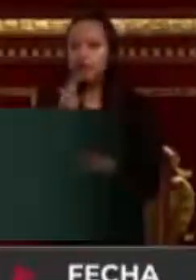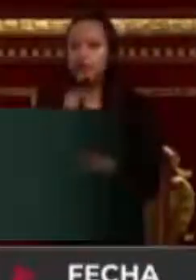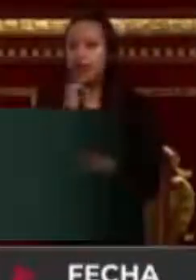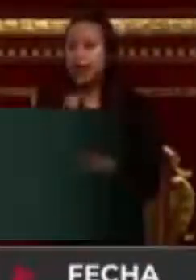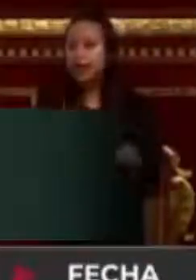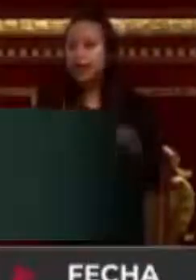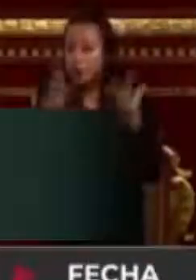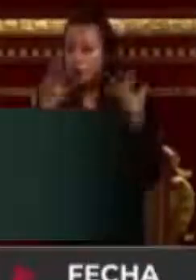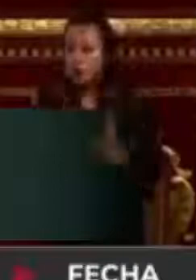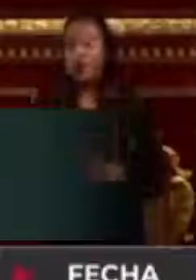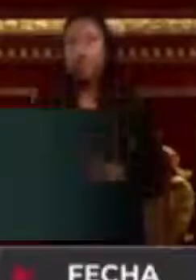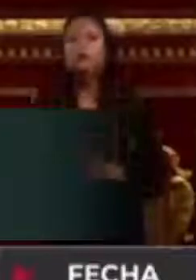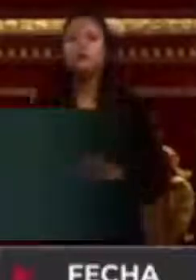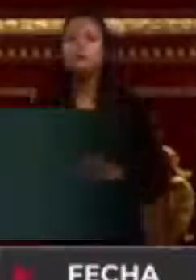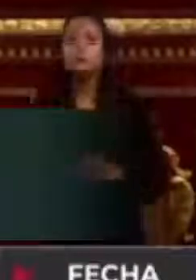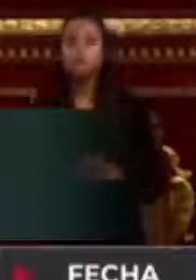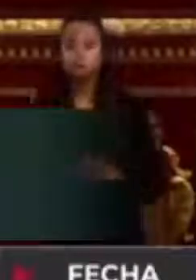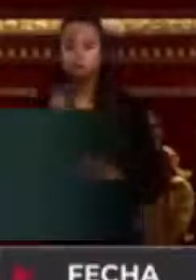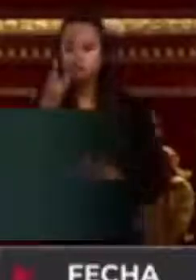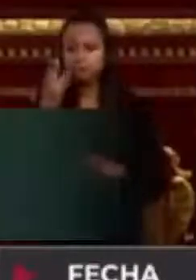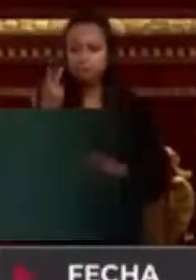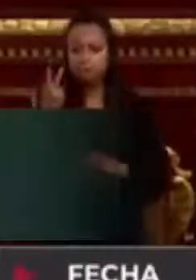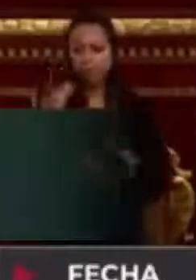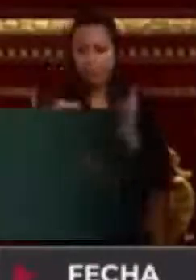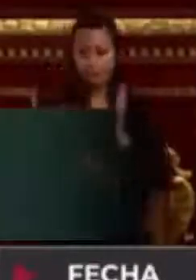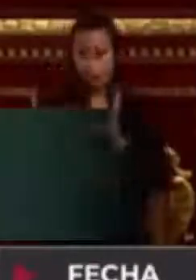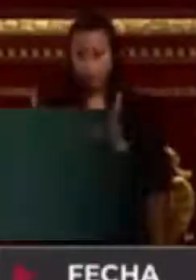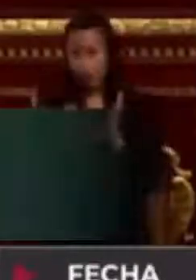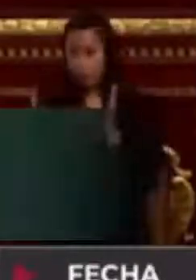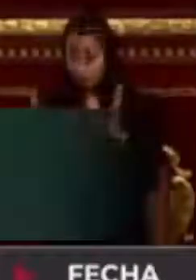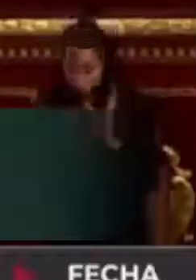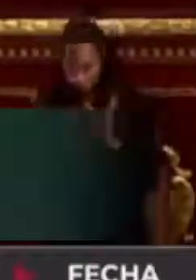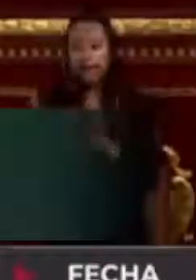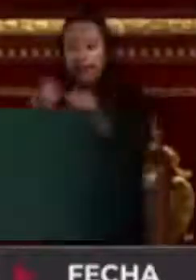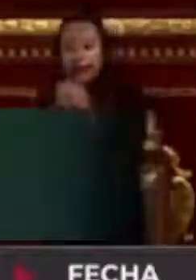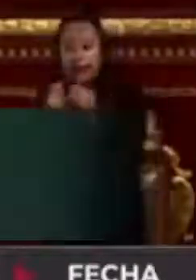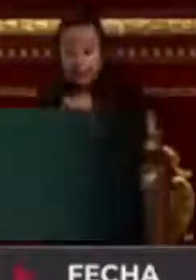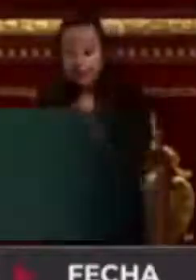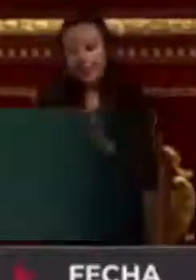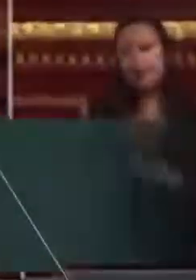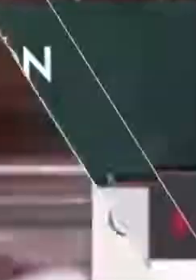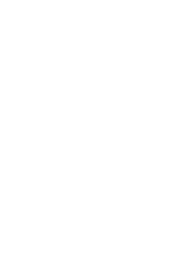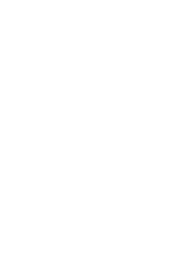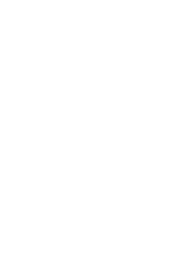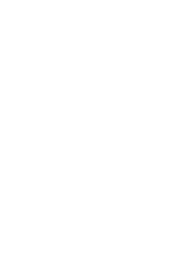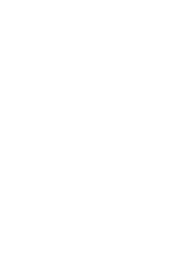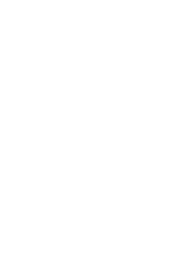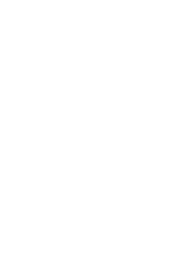televisión, lo que imposibilitó el estudio a distancia durante la pandemia del coronavirus.